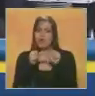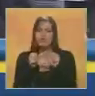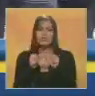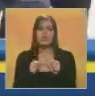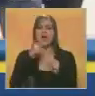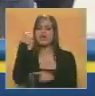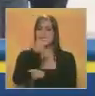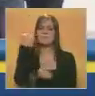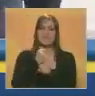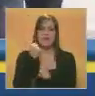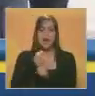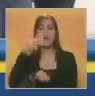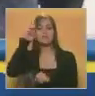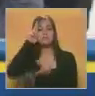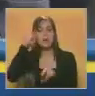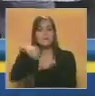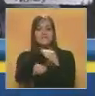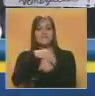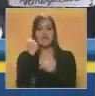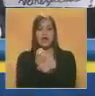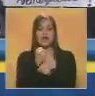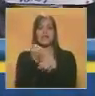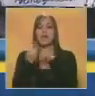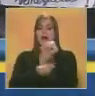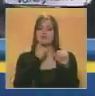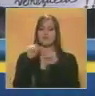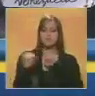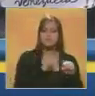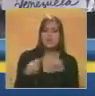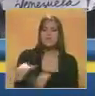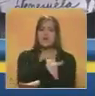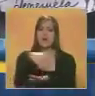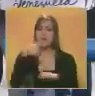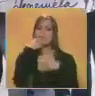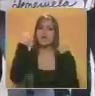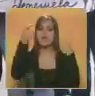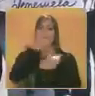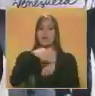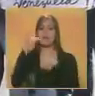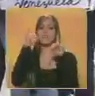exigiendo sus derechos ante el Ministerio del Trabajo y realizando acciones de calle en protesta por la medida.